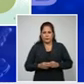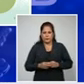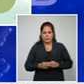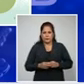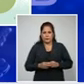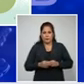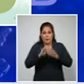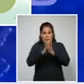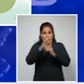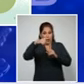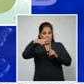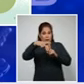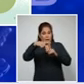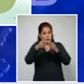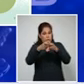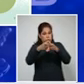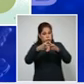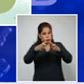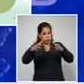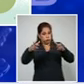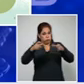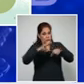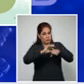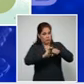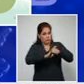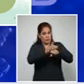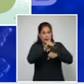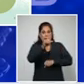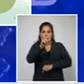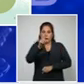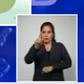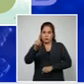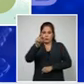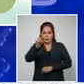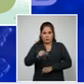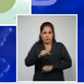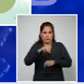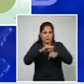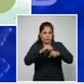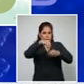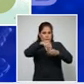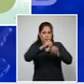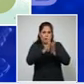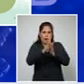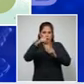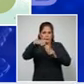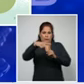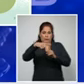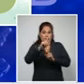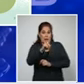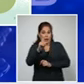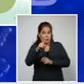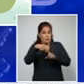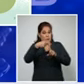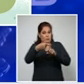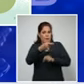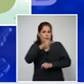Matanza con una cifra muy elevada, 111 casos autóctonos, 11 más que la jornada anterior.